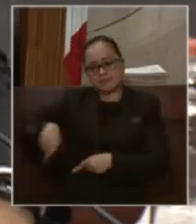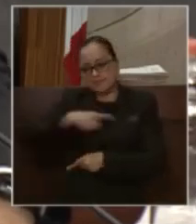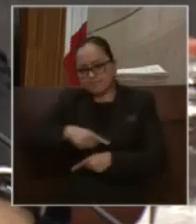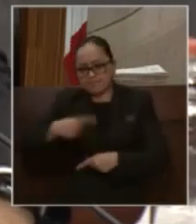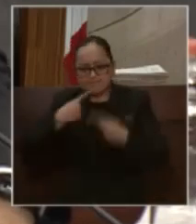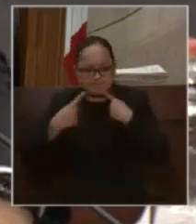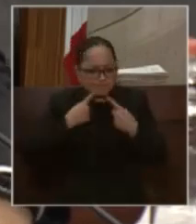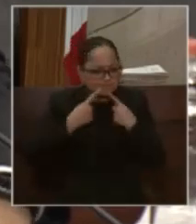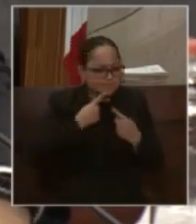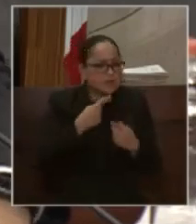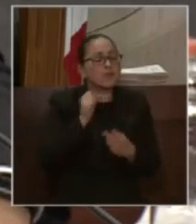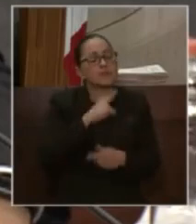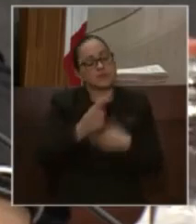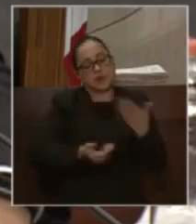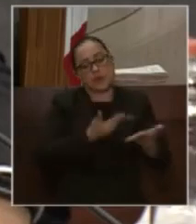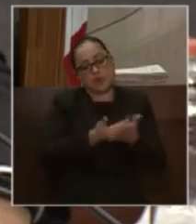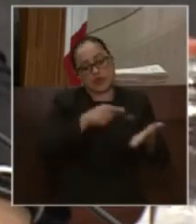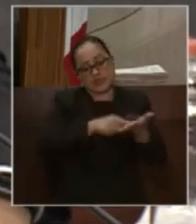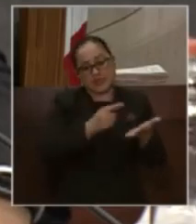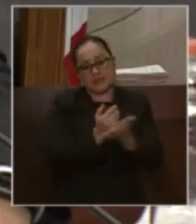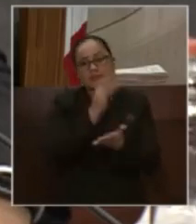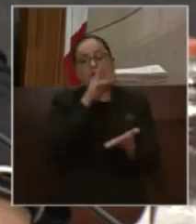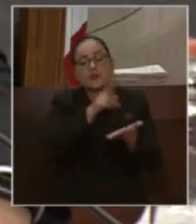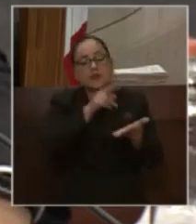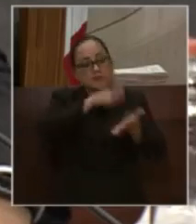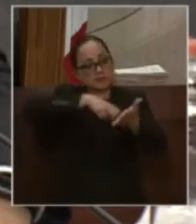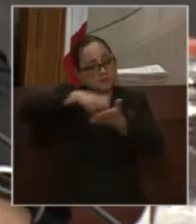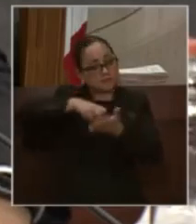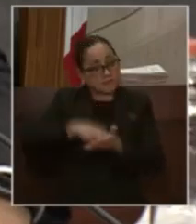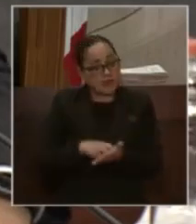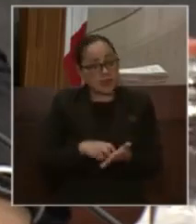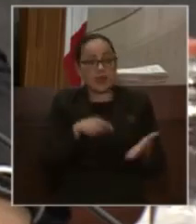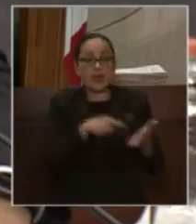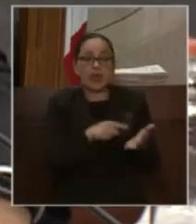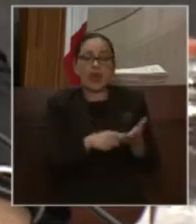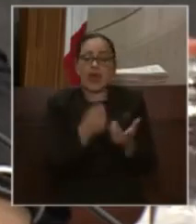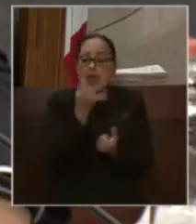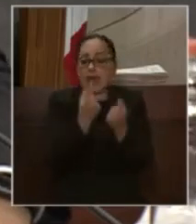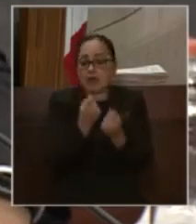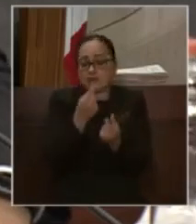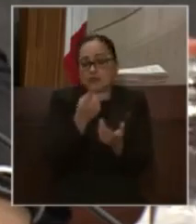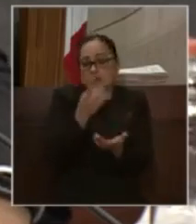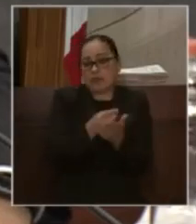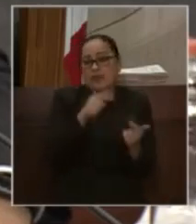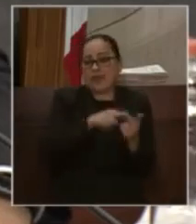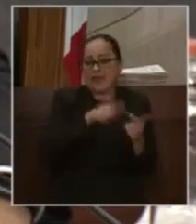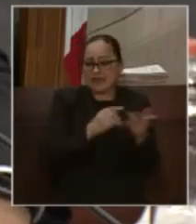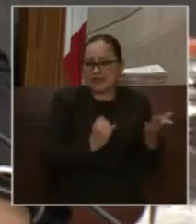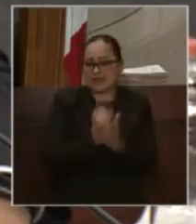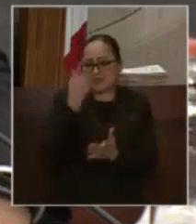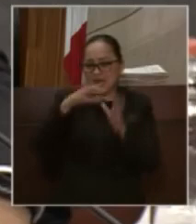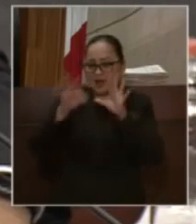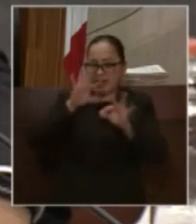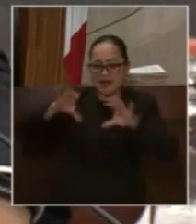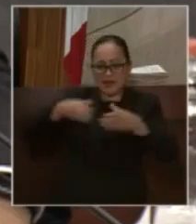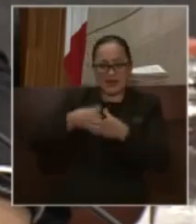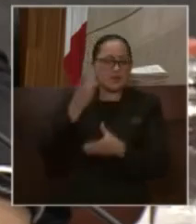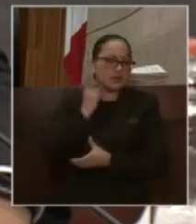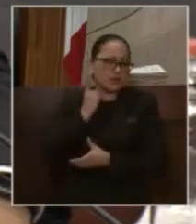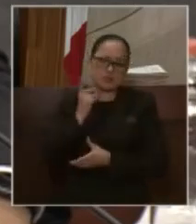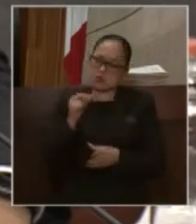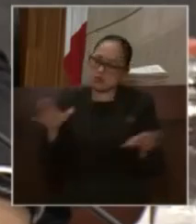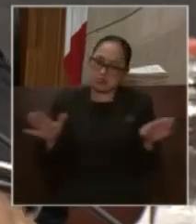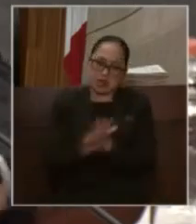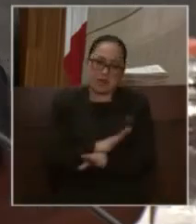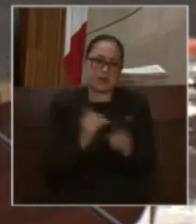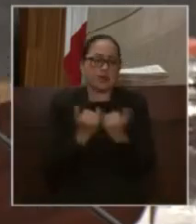realizado, se propone modificar la sentencia de la Sala Toluca, dejando insubsistente la asignación que realizó, así como modificar el acuerdo del